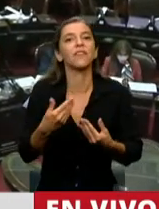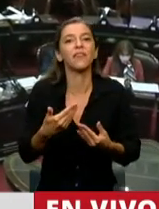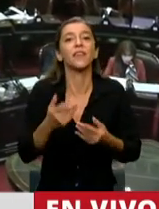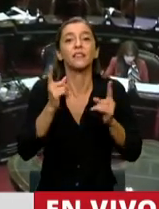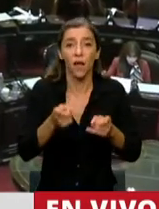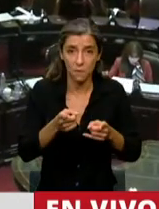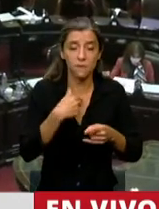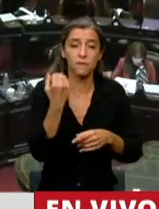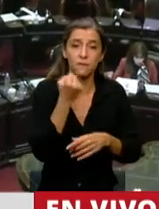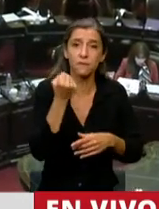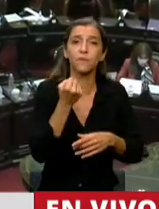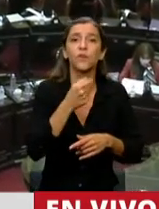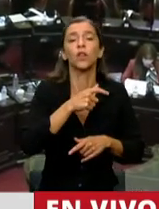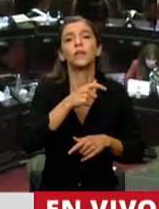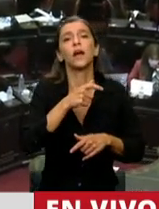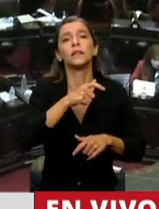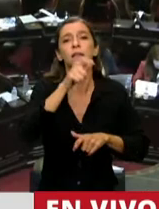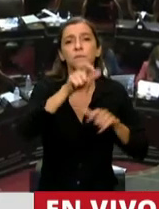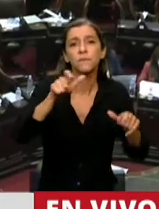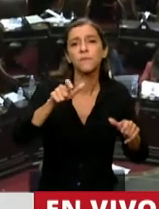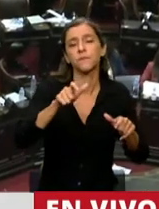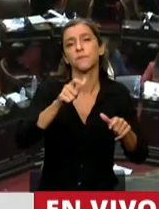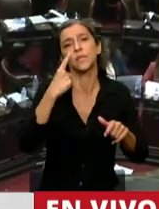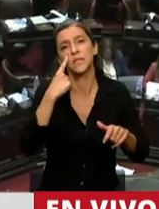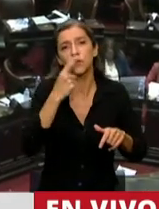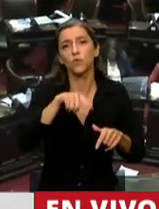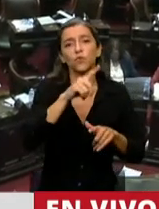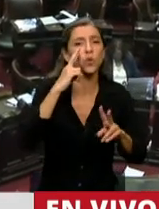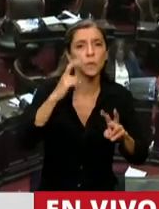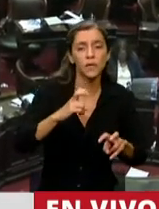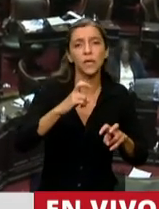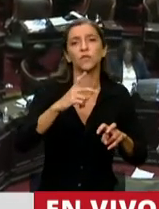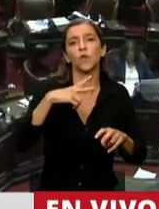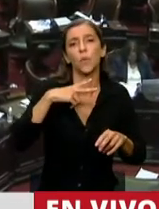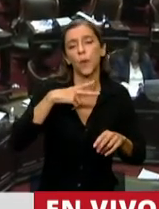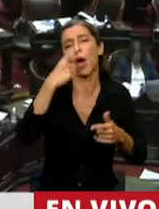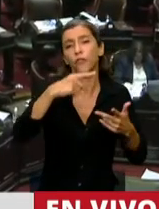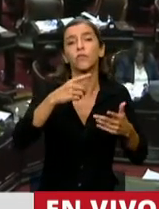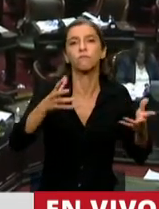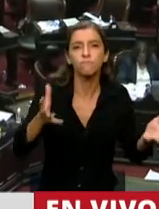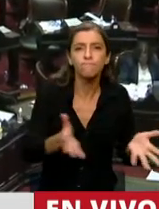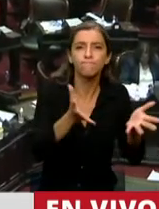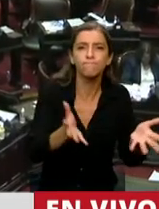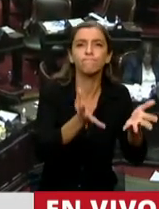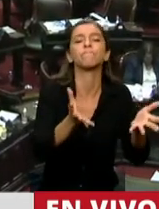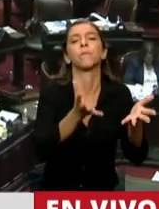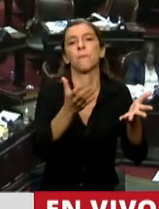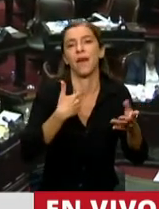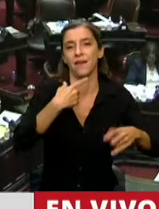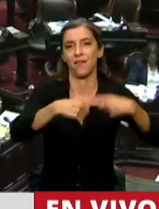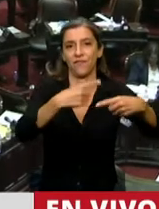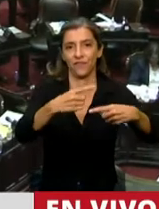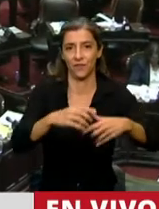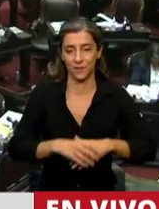emprendedor privado y a los institutos de investigaciones que se encuentran en los distintos subsectores. Sin dudas, este